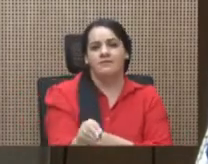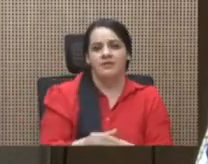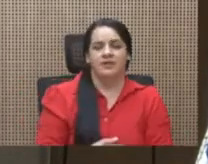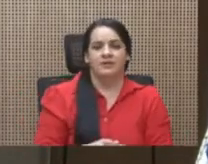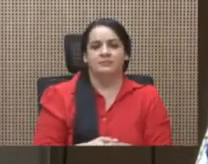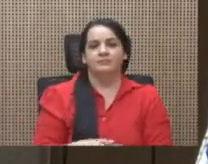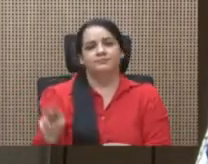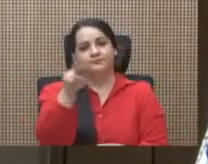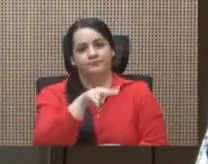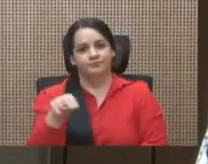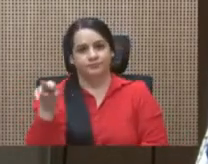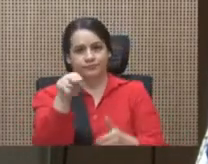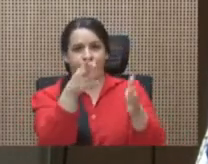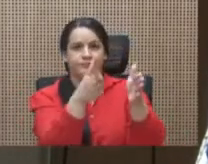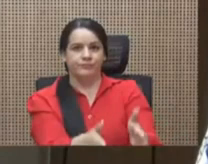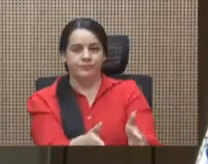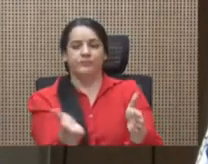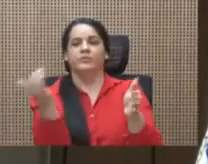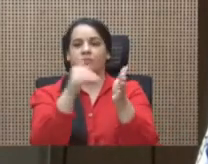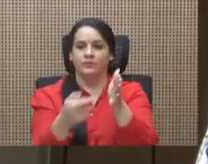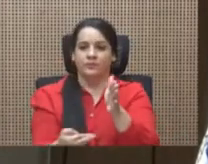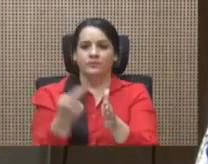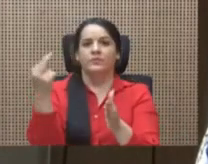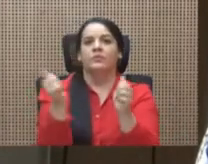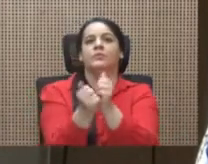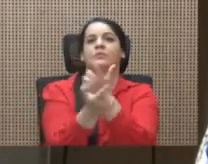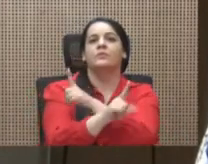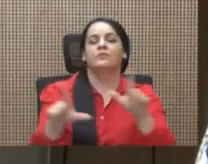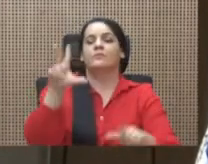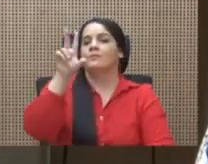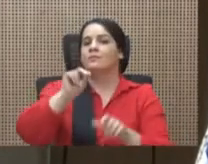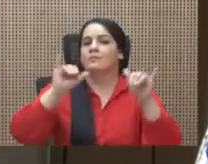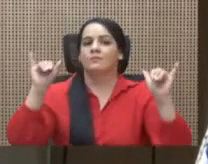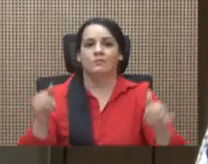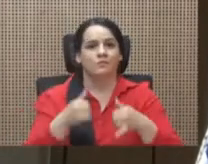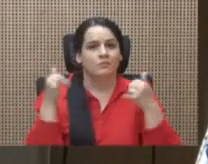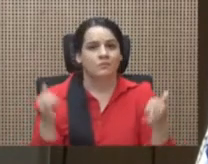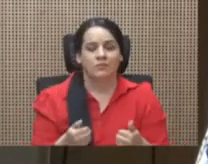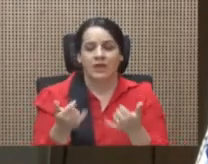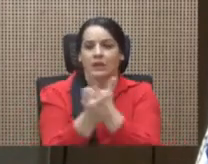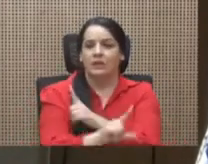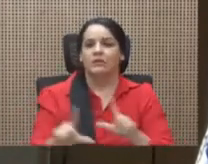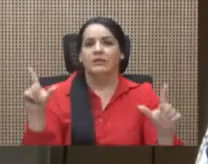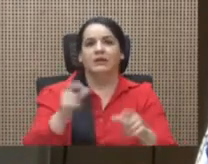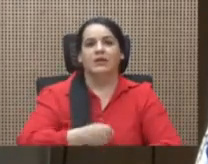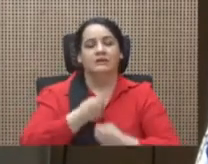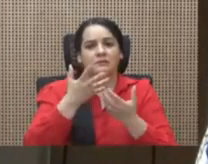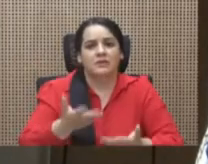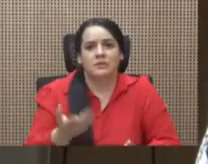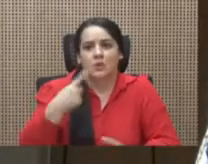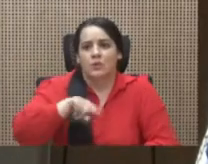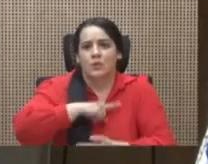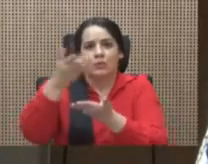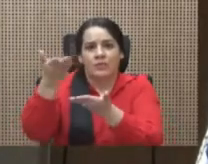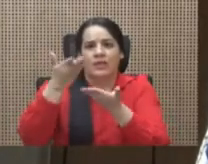compañeros, reiterar, con la libertad no se juega. La libertad de expresión, que nos da derecho